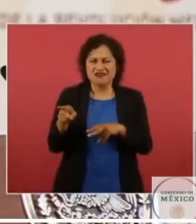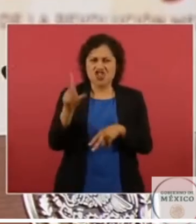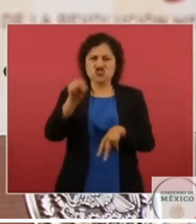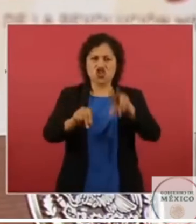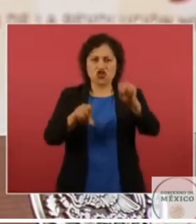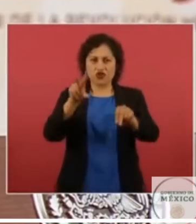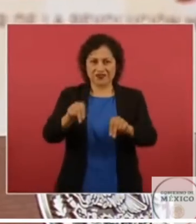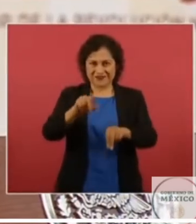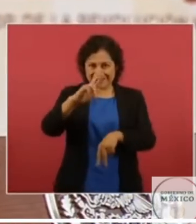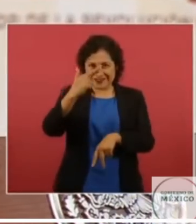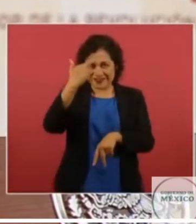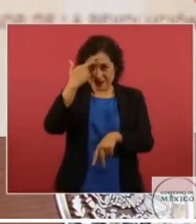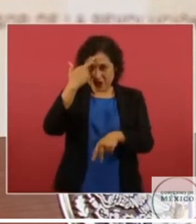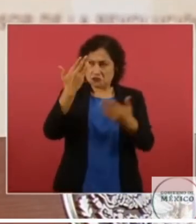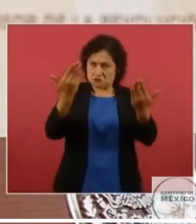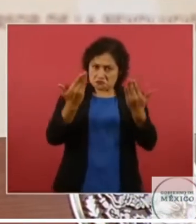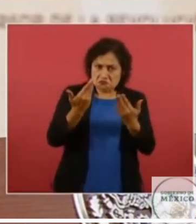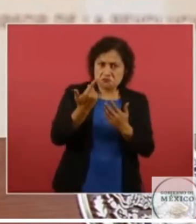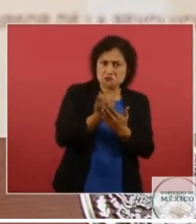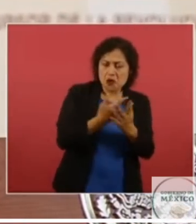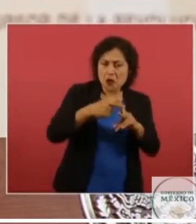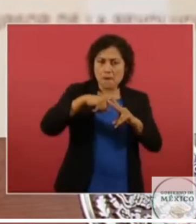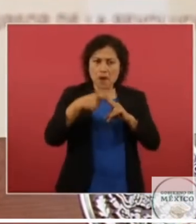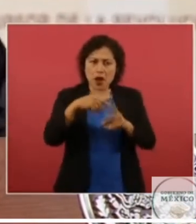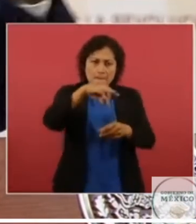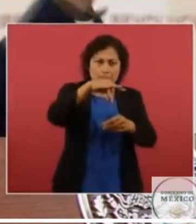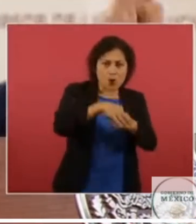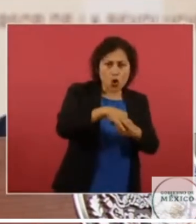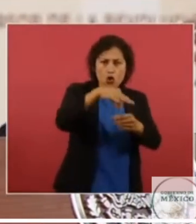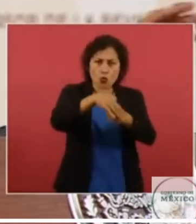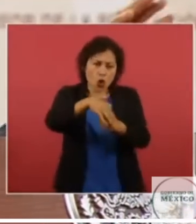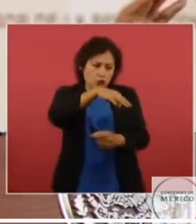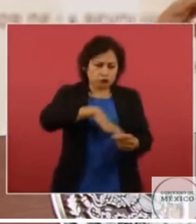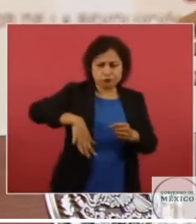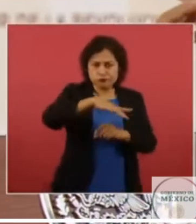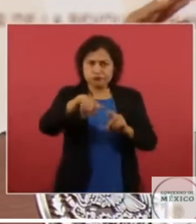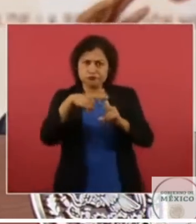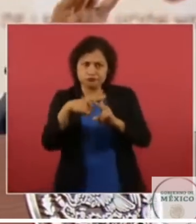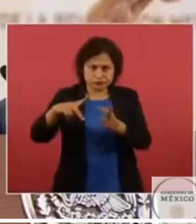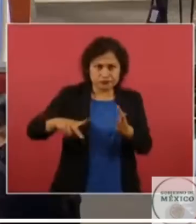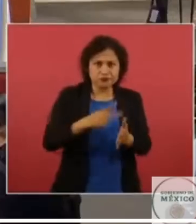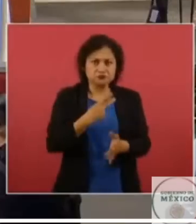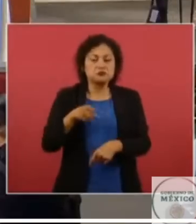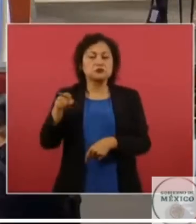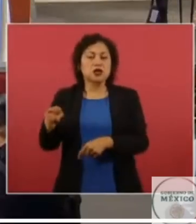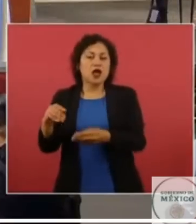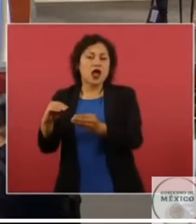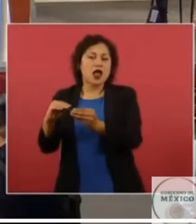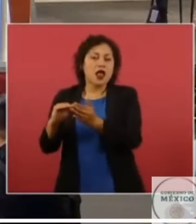el voto por voto, casilla por casilla, hace acuerdos con